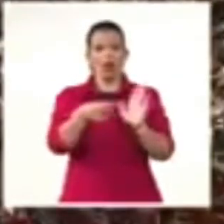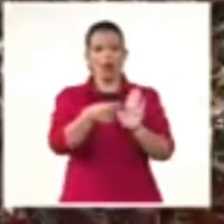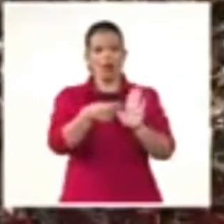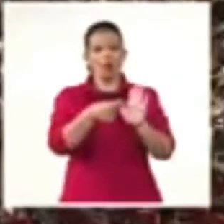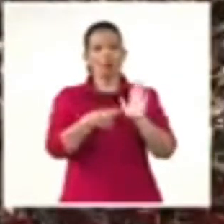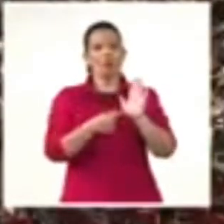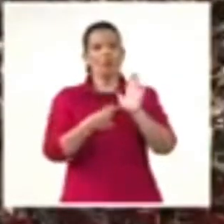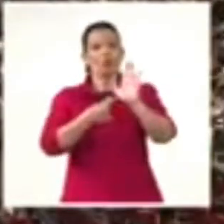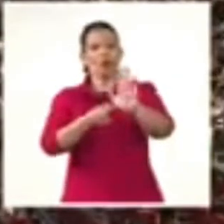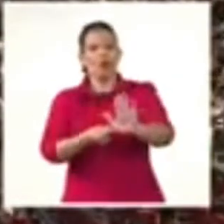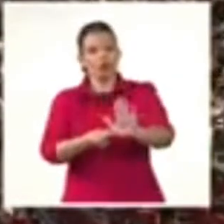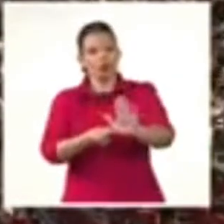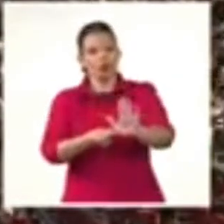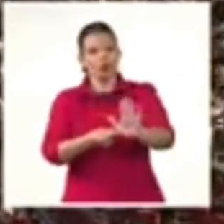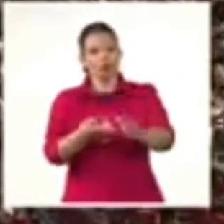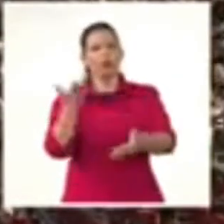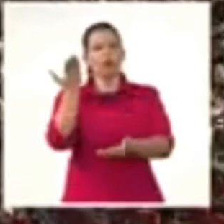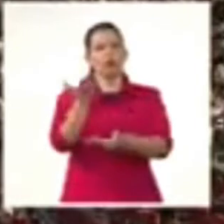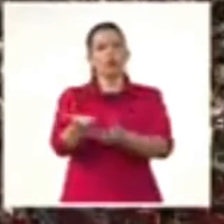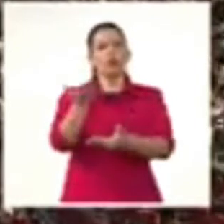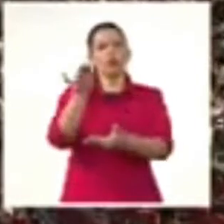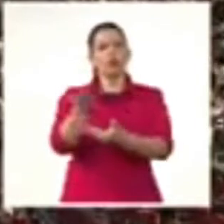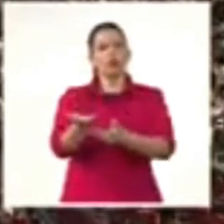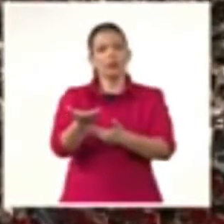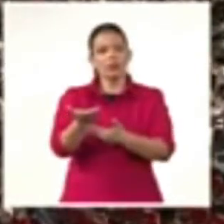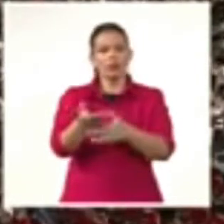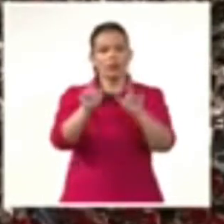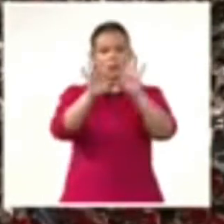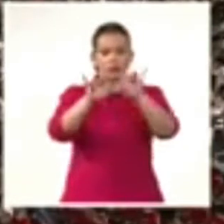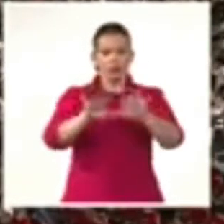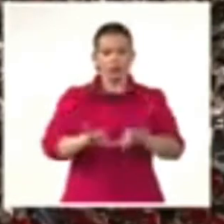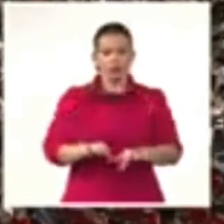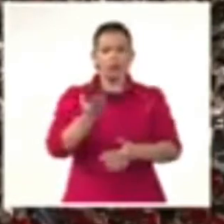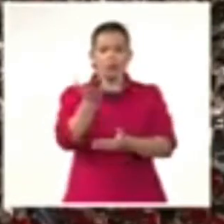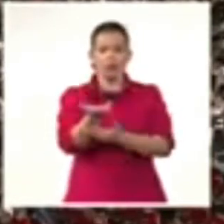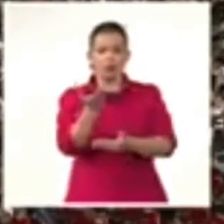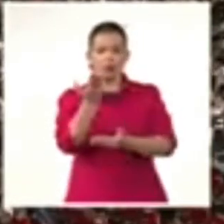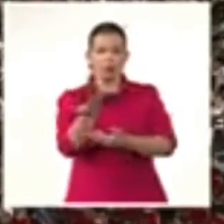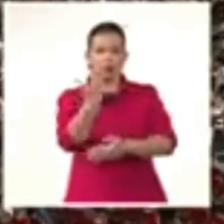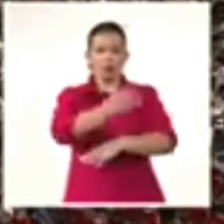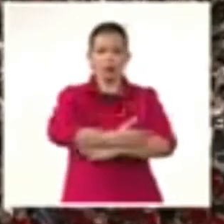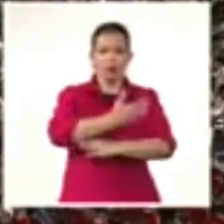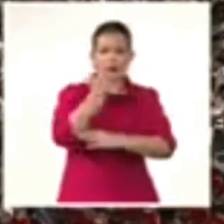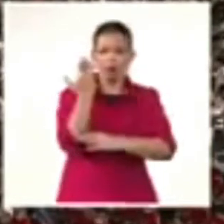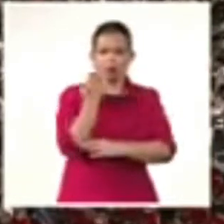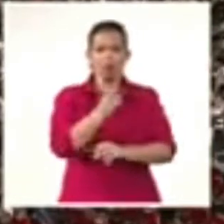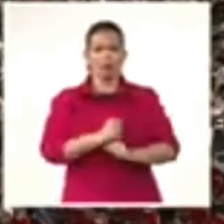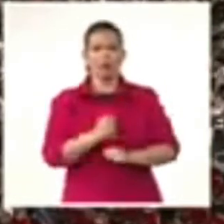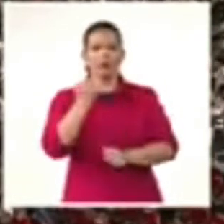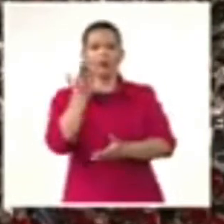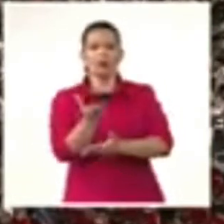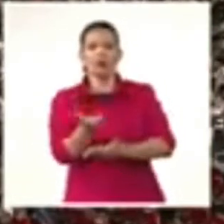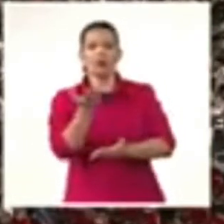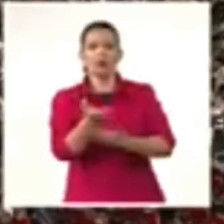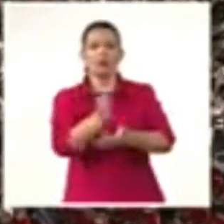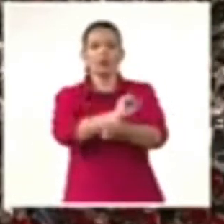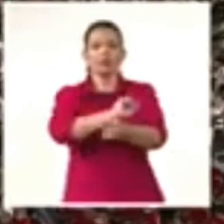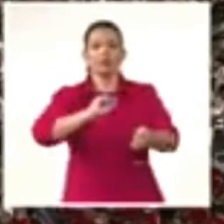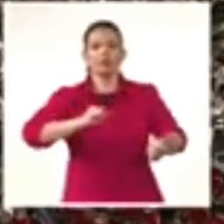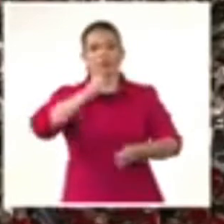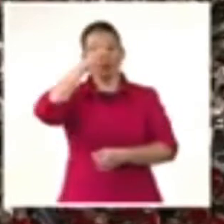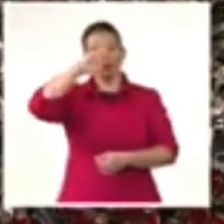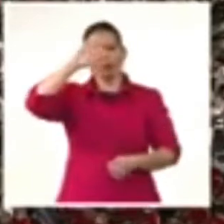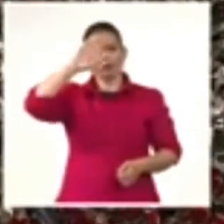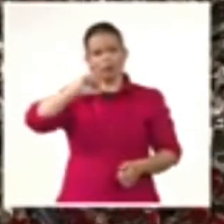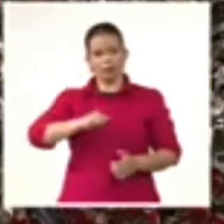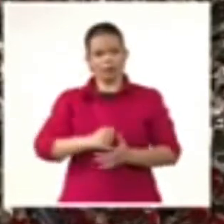se permita a Cuba vivir y la posterior proyección de ese reclamo en una fachada de la céntrica plaza